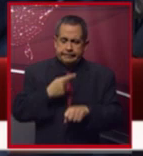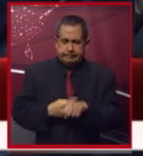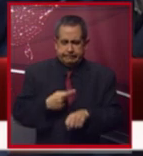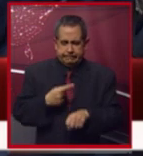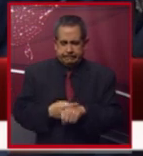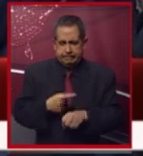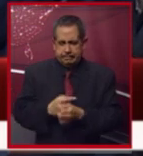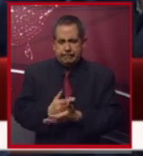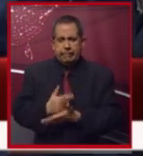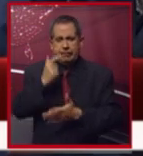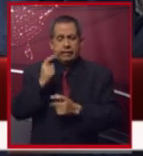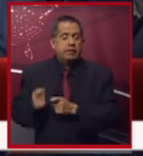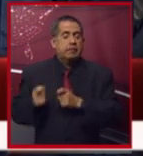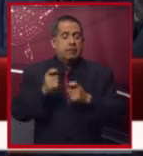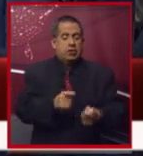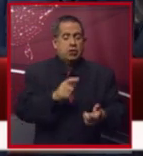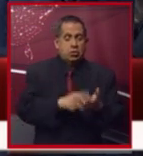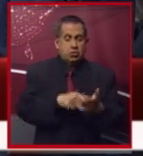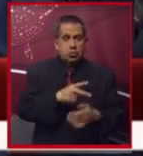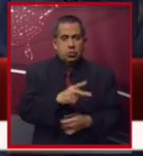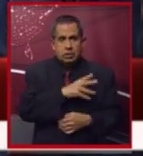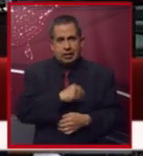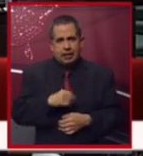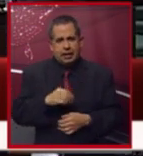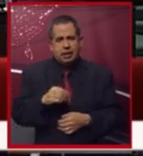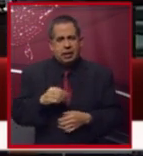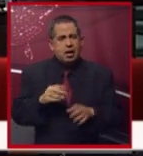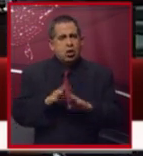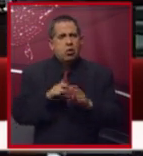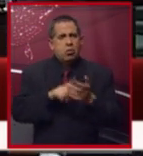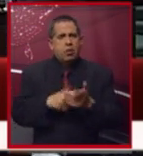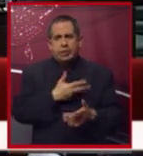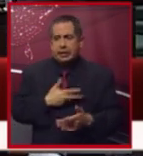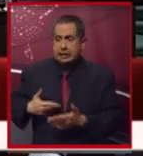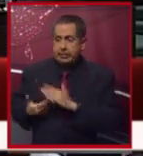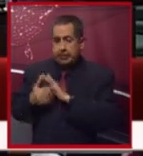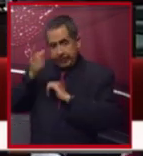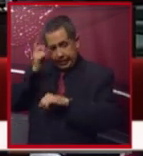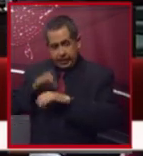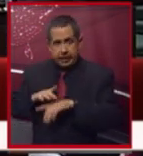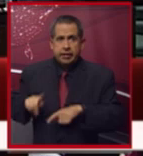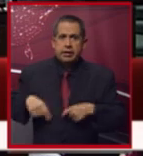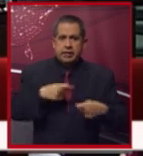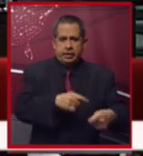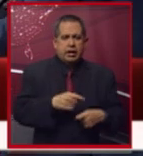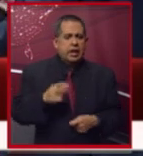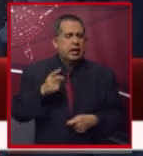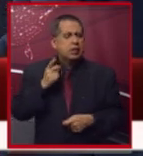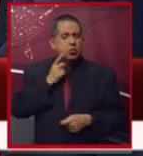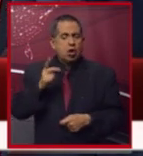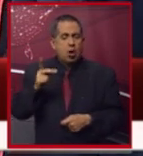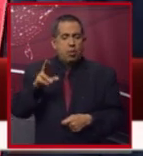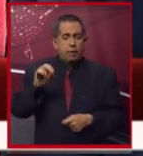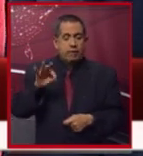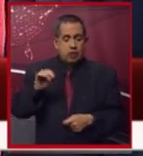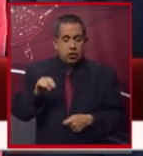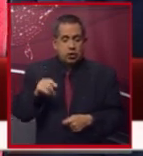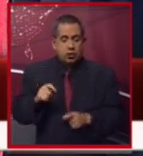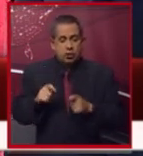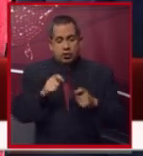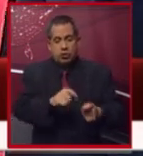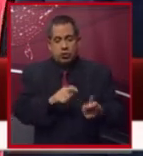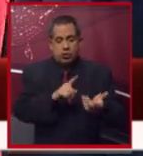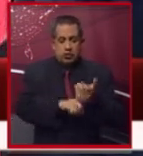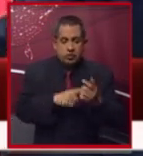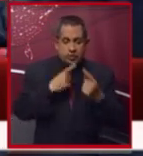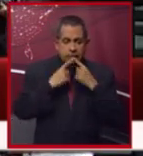lo que su hija Rosario Piedra Ibarra recibió la medalla al mérito de parte del presidente de la mesa directiva, el diputado Porfirio Muñoz Ledo. Desde la tribuna de San